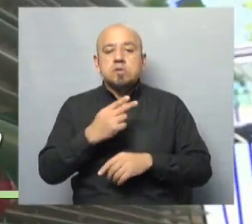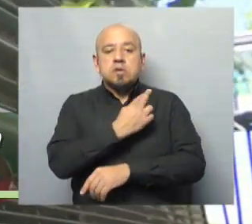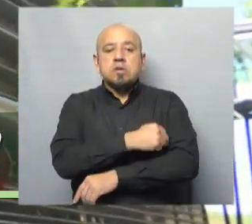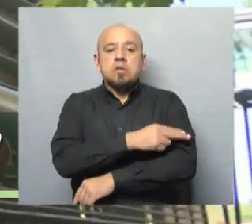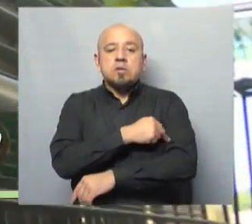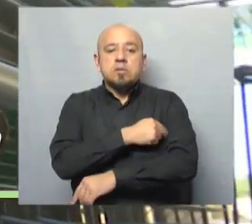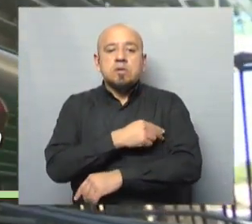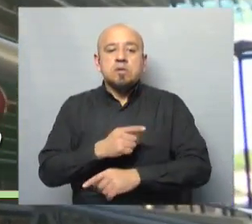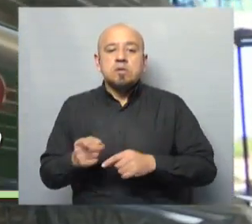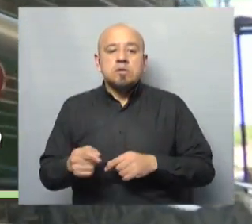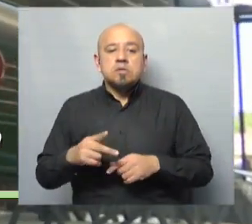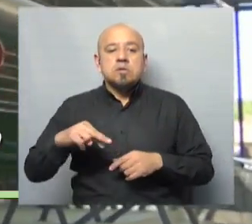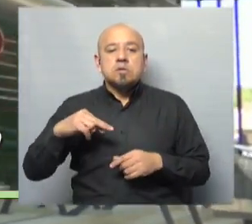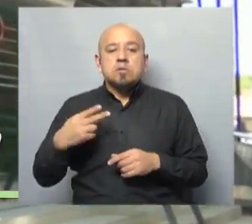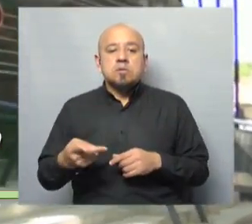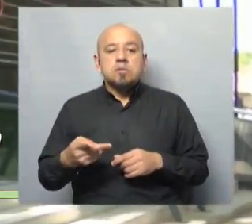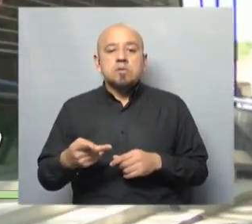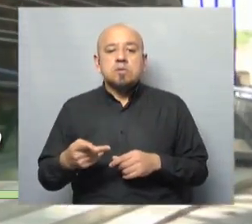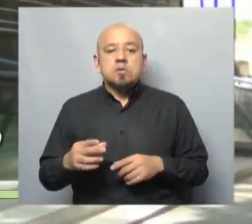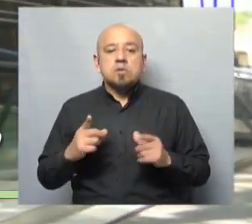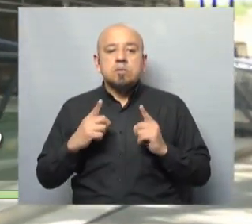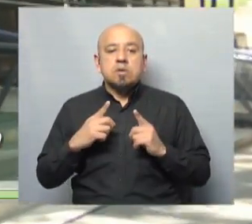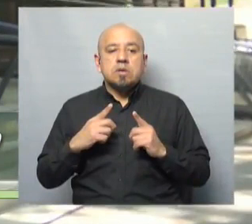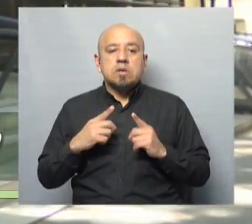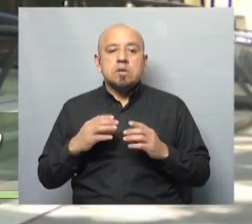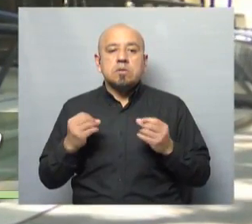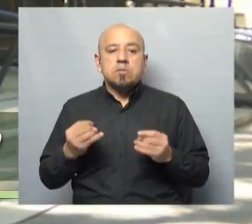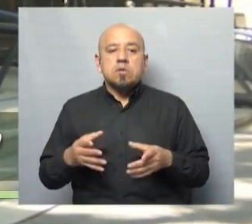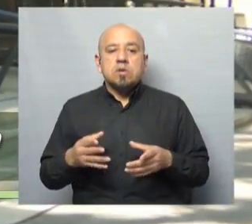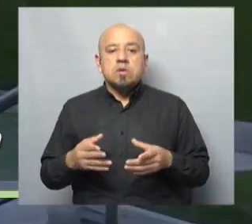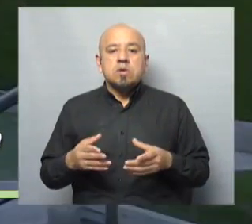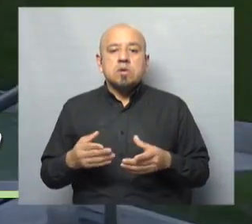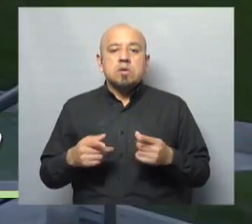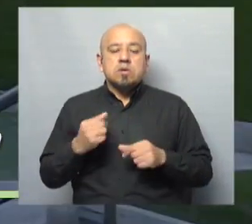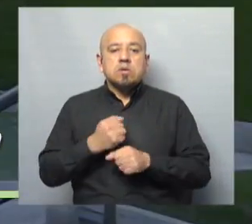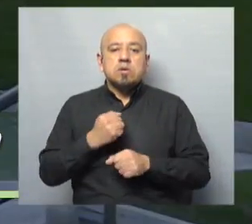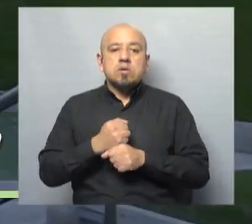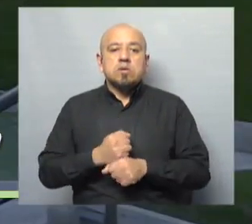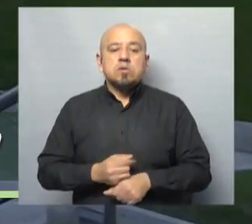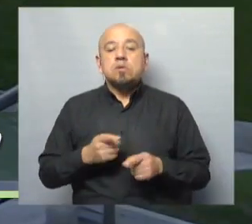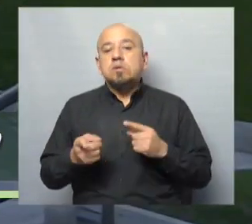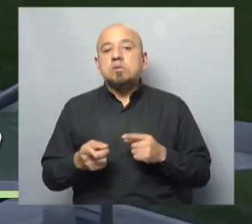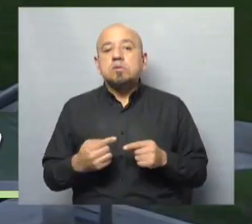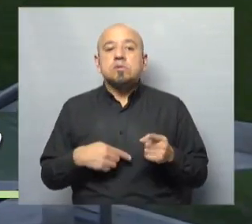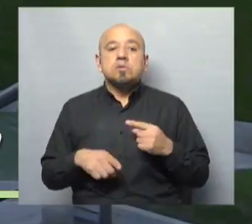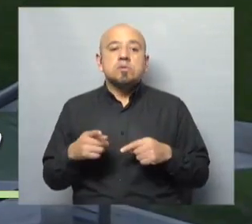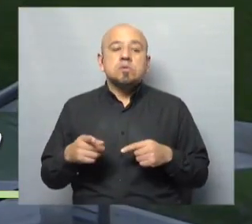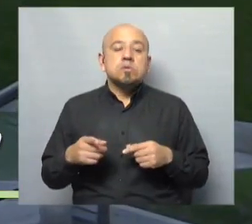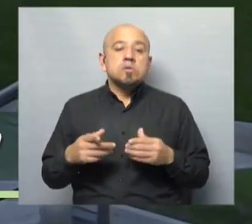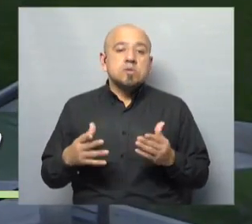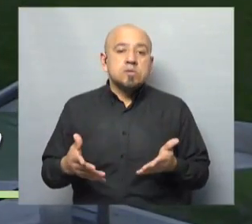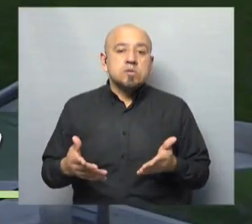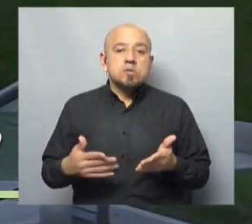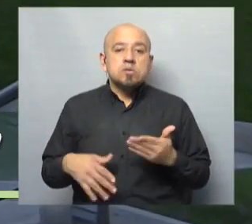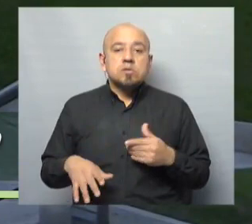van a duplicar su tiempo de espera porque el gran refuerzo que había estos trabajadores eran esas áreas y bueno es toda esta situación atenta